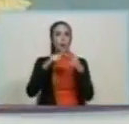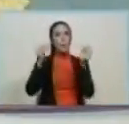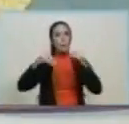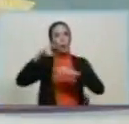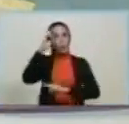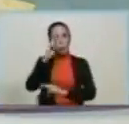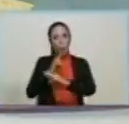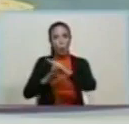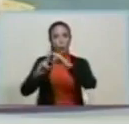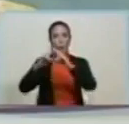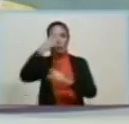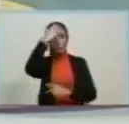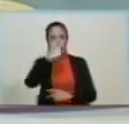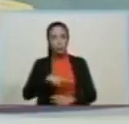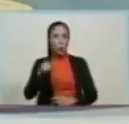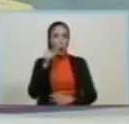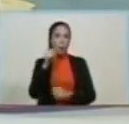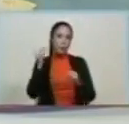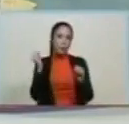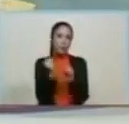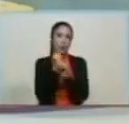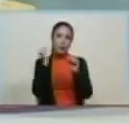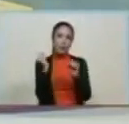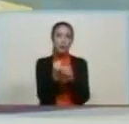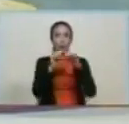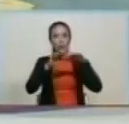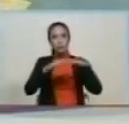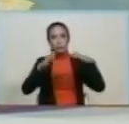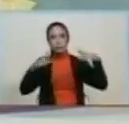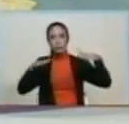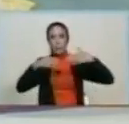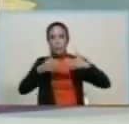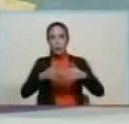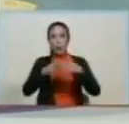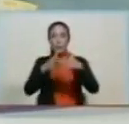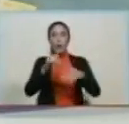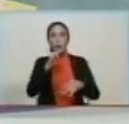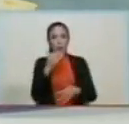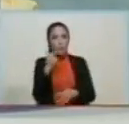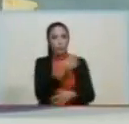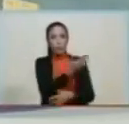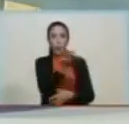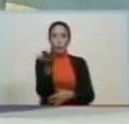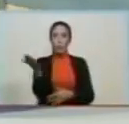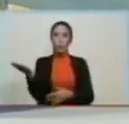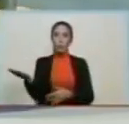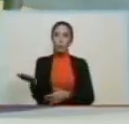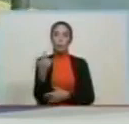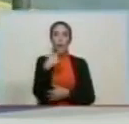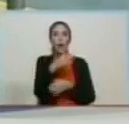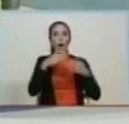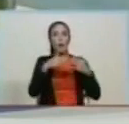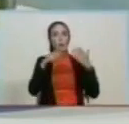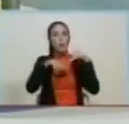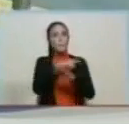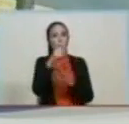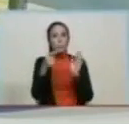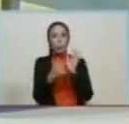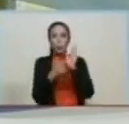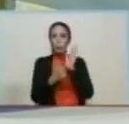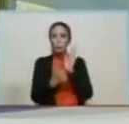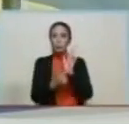ser un hombre de mar, le informo que la demostración de la puesta en completo